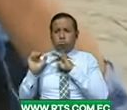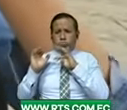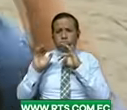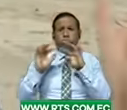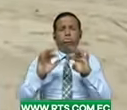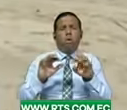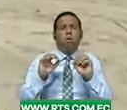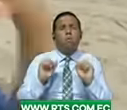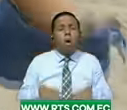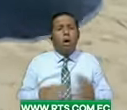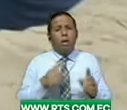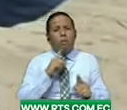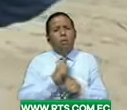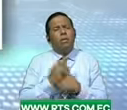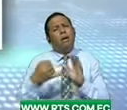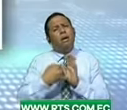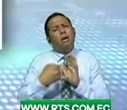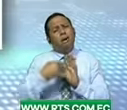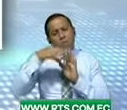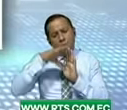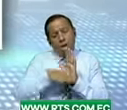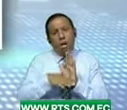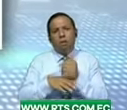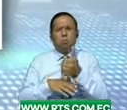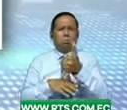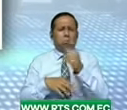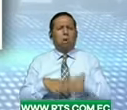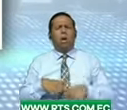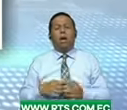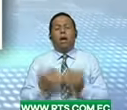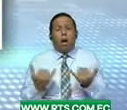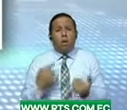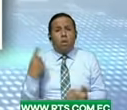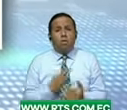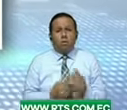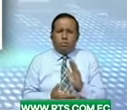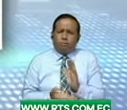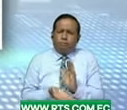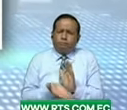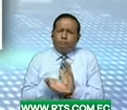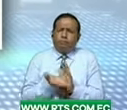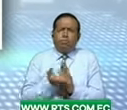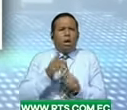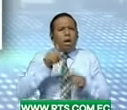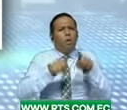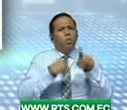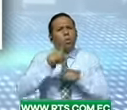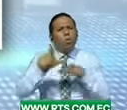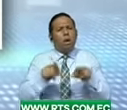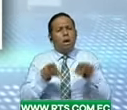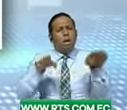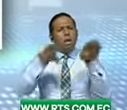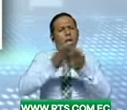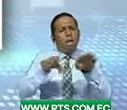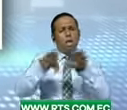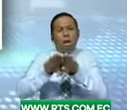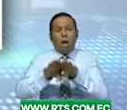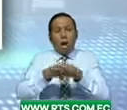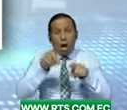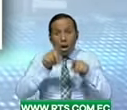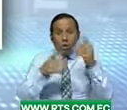por lo menos el importe del IVA. Estamos recién queriendo reactivarnos. Muchos locales cerrados, otros han vuelto a abrir